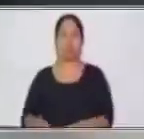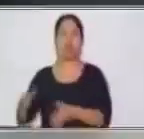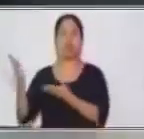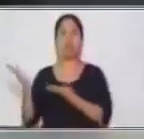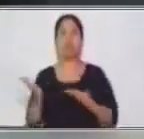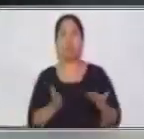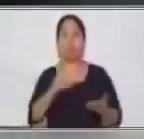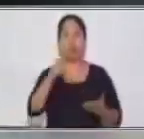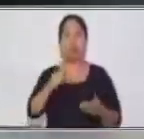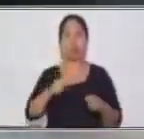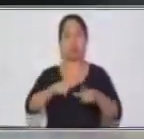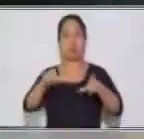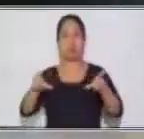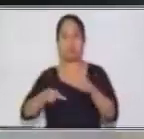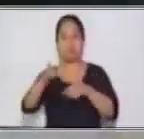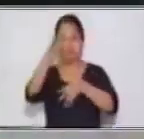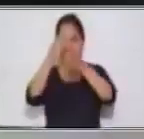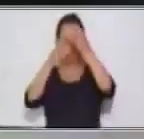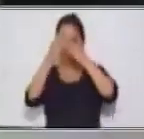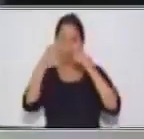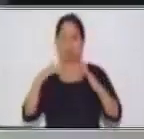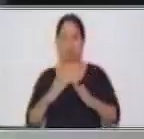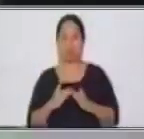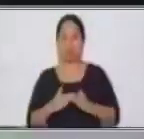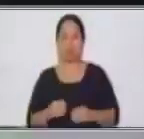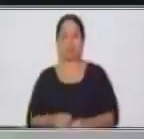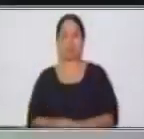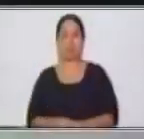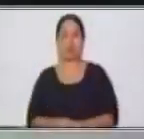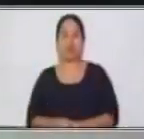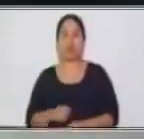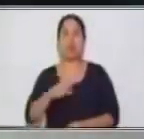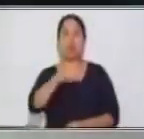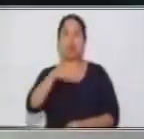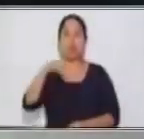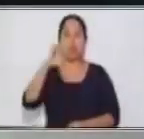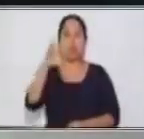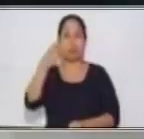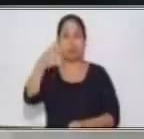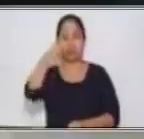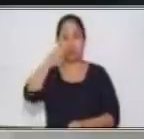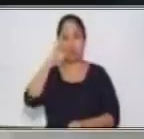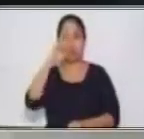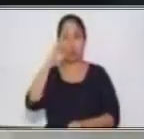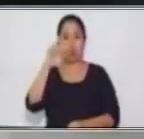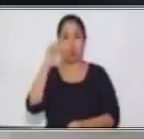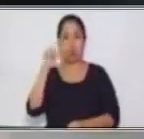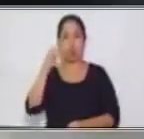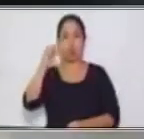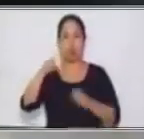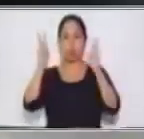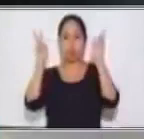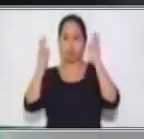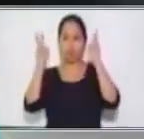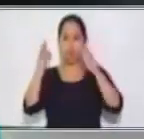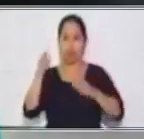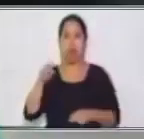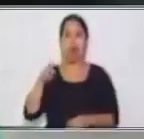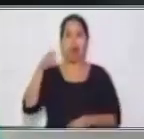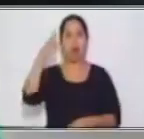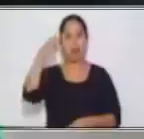Bienvenidos a este espacio educativo, Aprendo en Casa. Soy Estuardo Alonso y en esta oportunidad desarrollaré el tema de